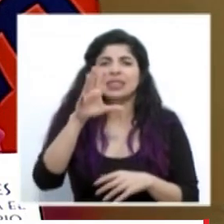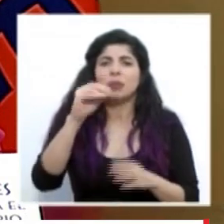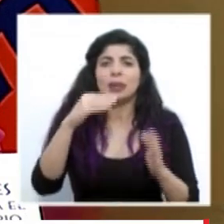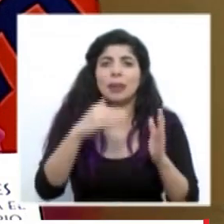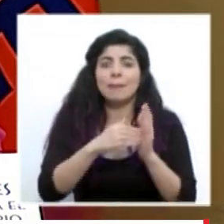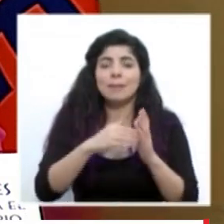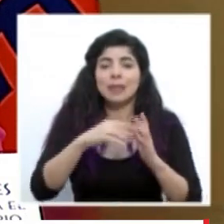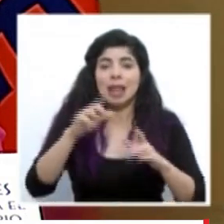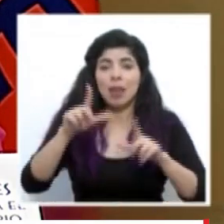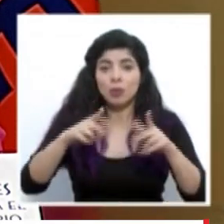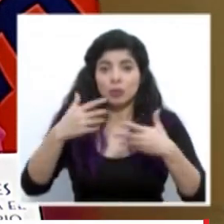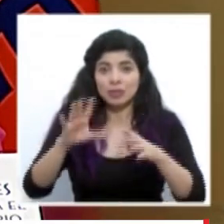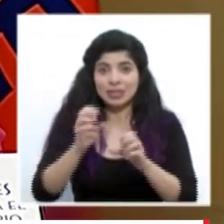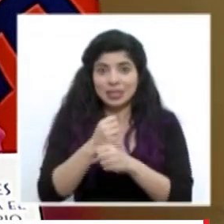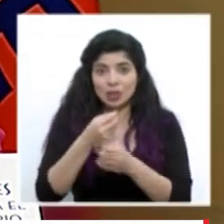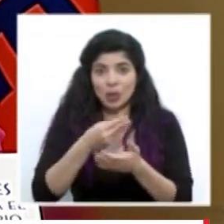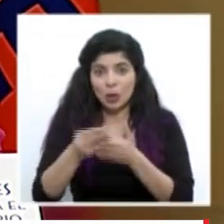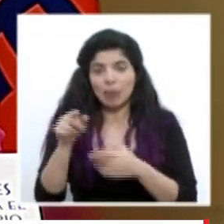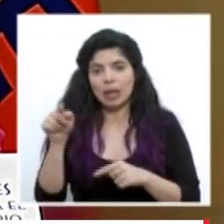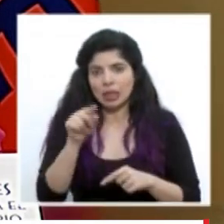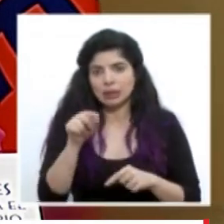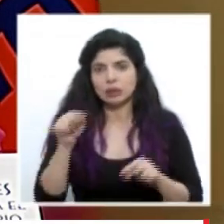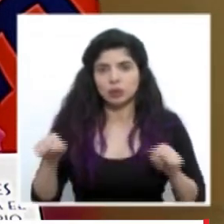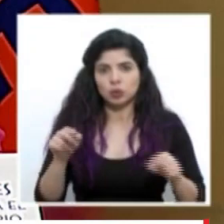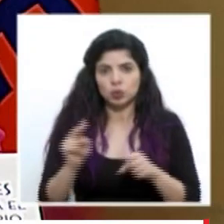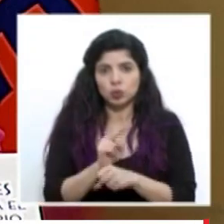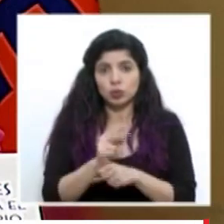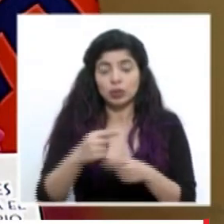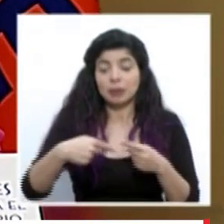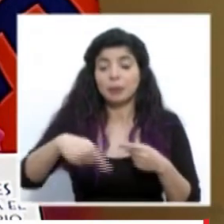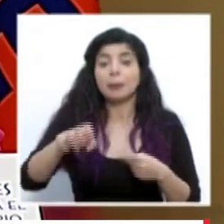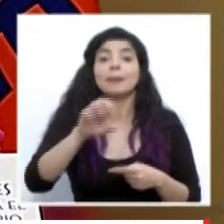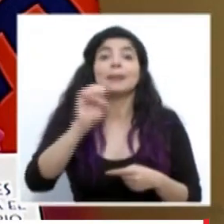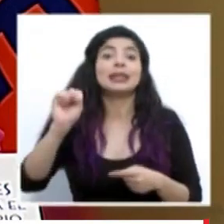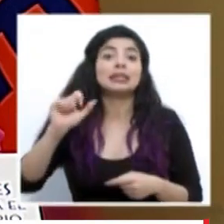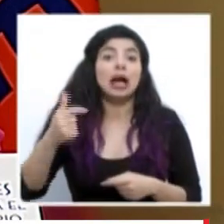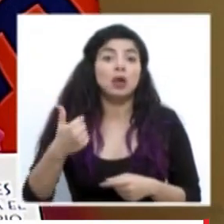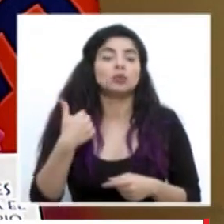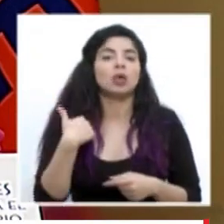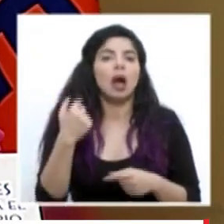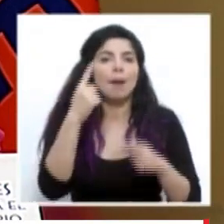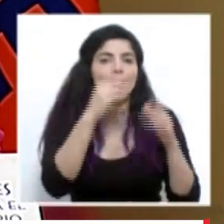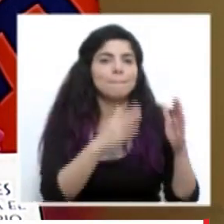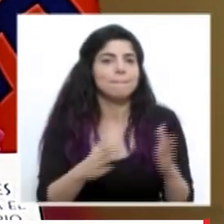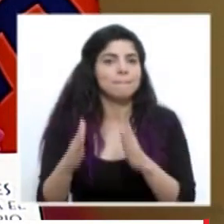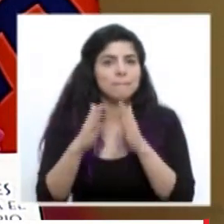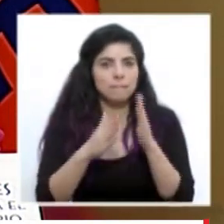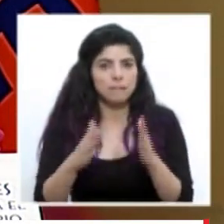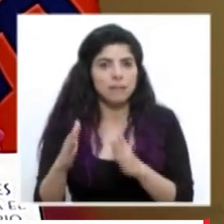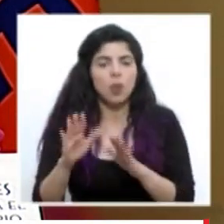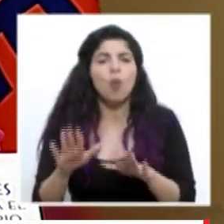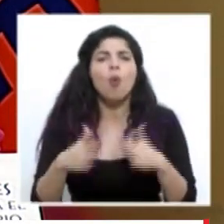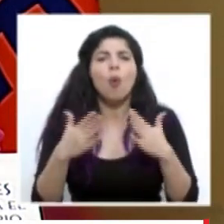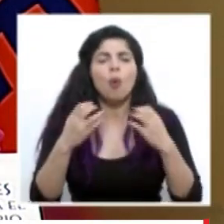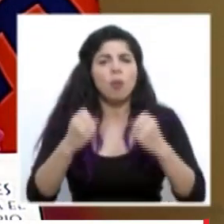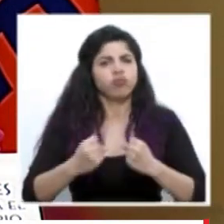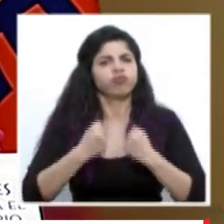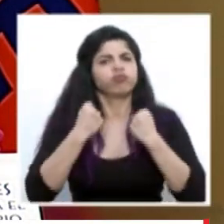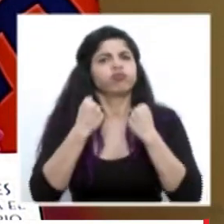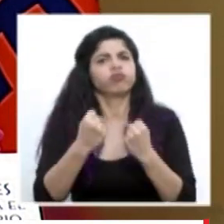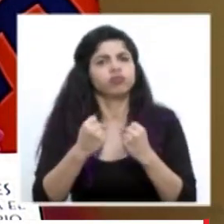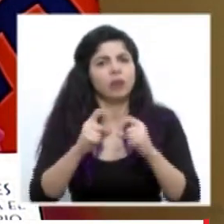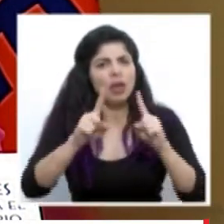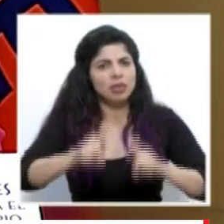150,000 pruebas. Para este próximo mes de agosto tenemos un plan muy fuerte de fortalecimiento de la